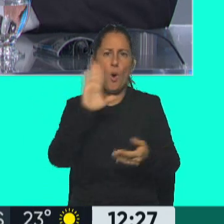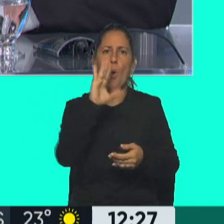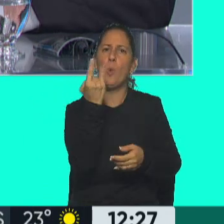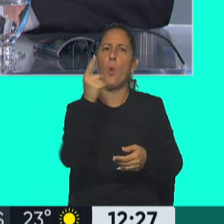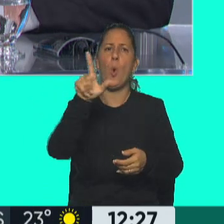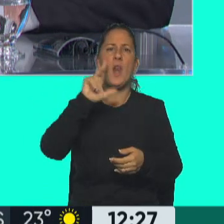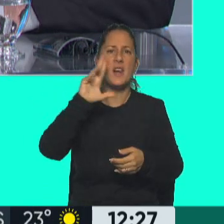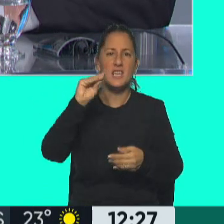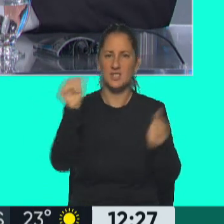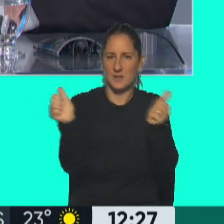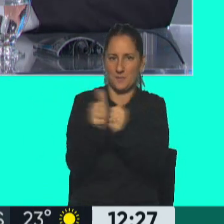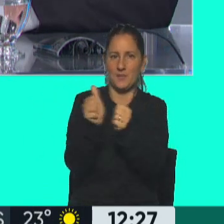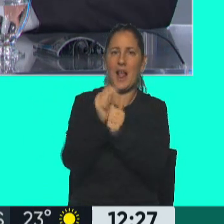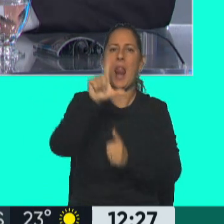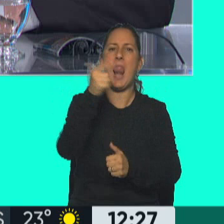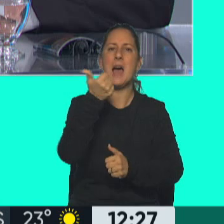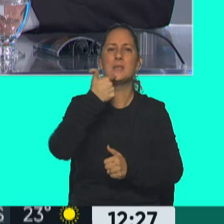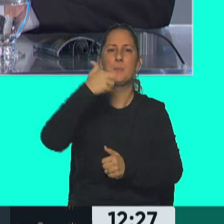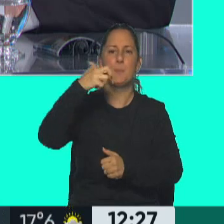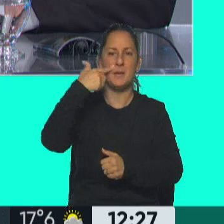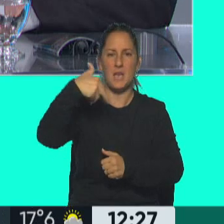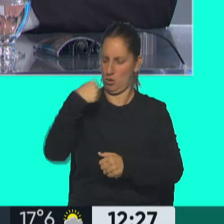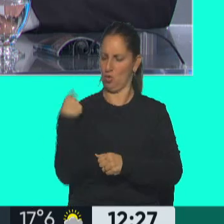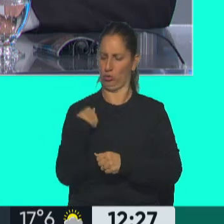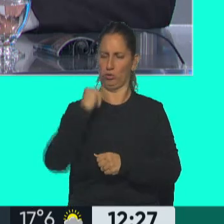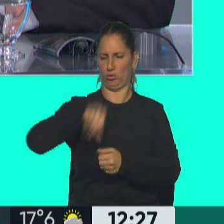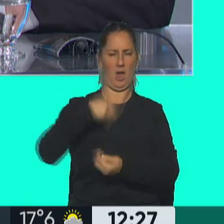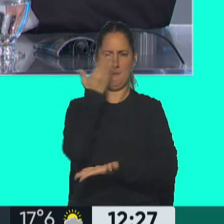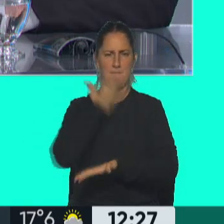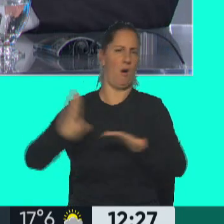acompañado por Luciano laspina dice nosotros eliminaríamos